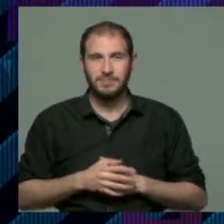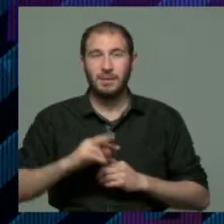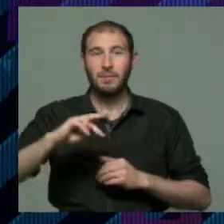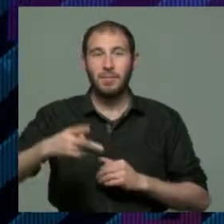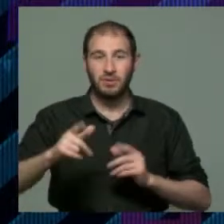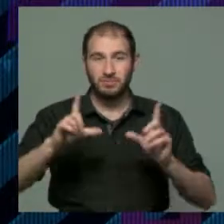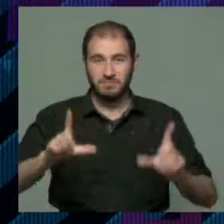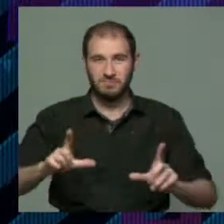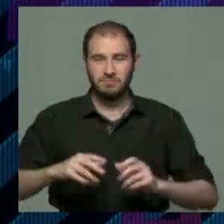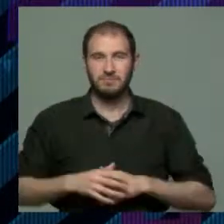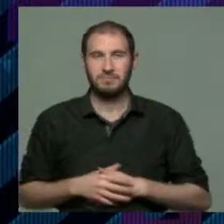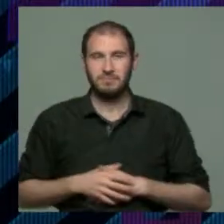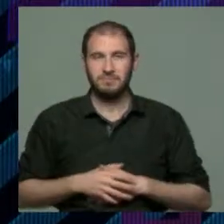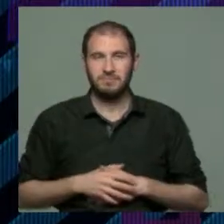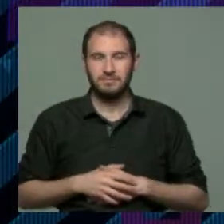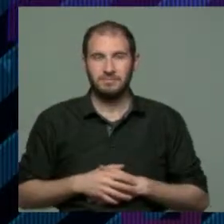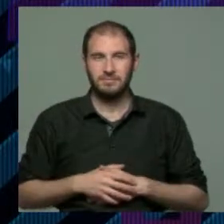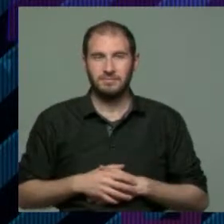Próxima placa.